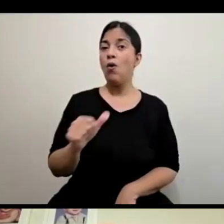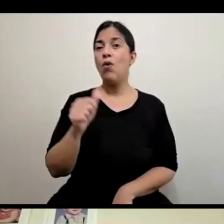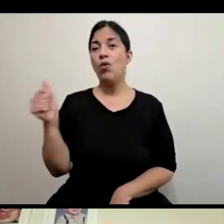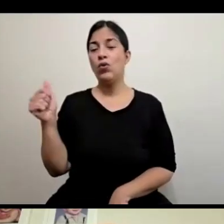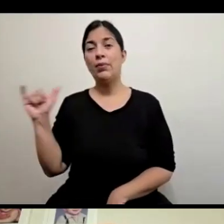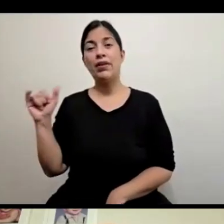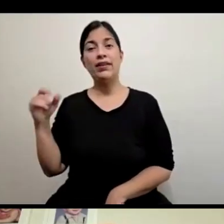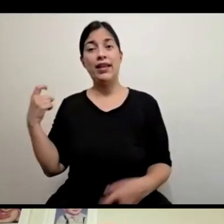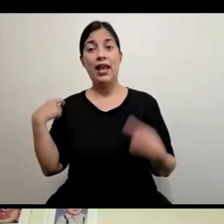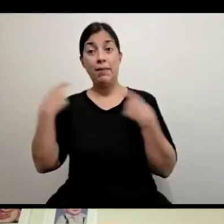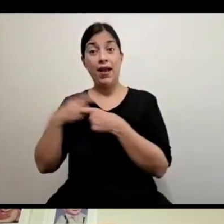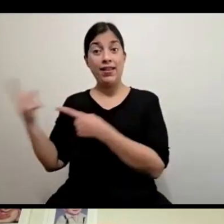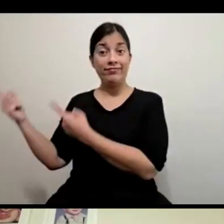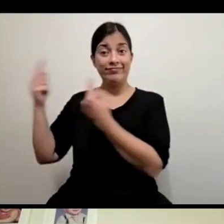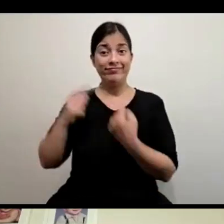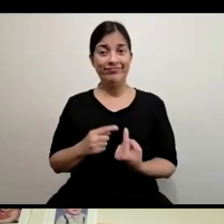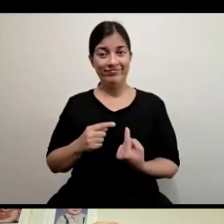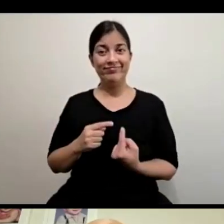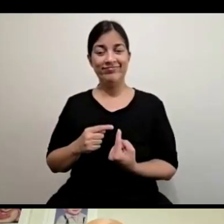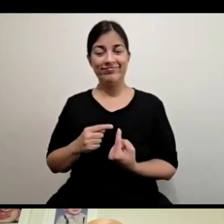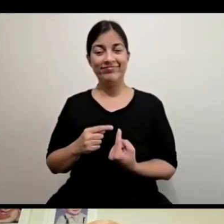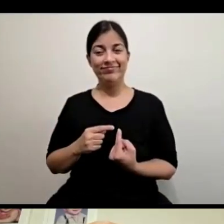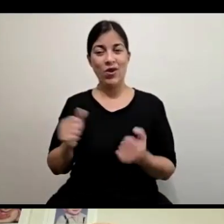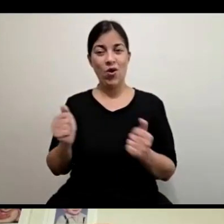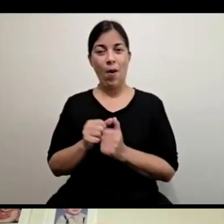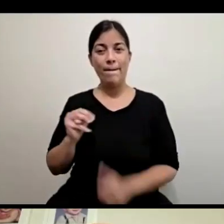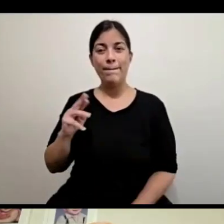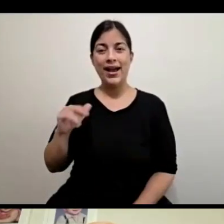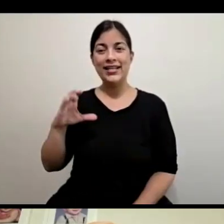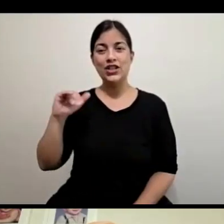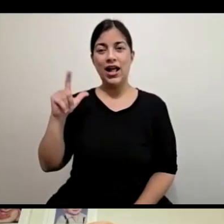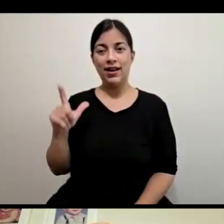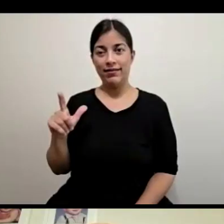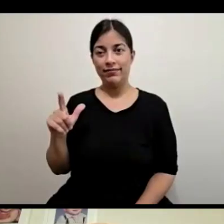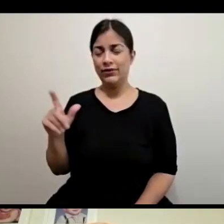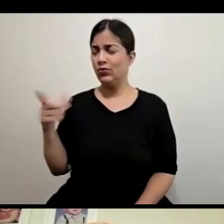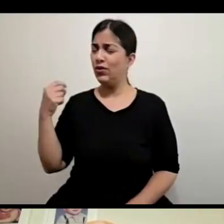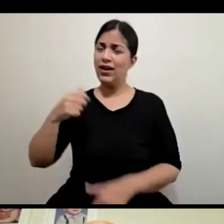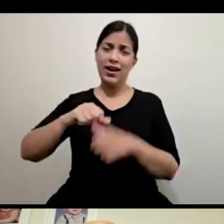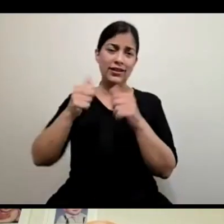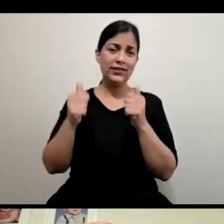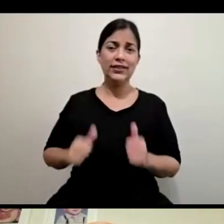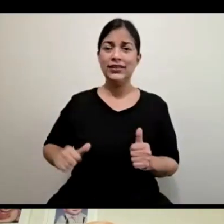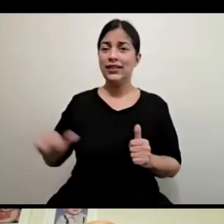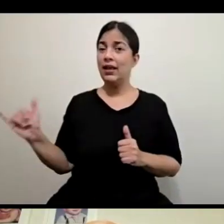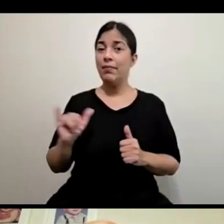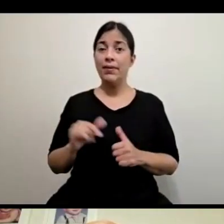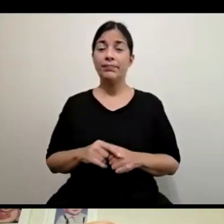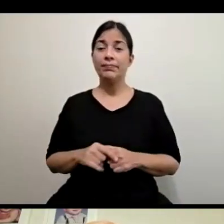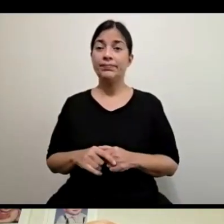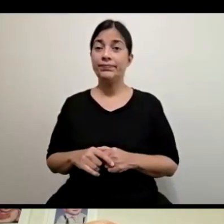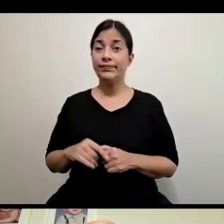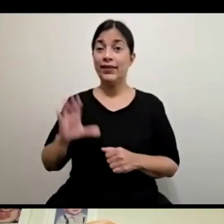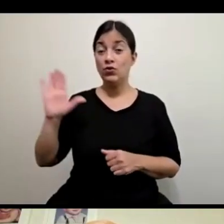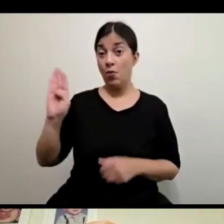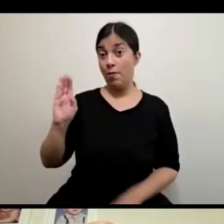España junto con Marichal. Y era un artista también. Los bocetos de Rivero eran unas